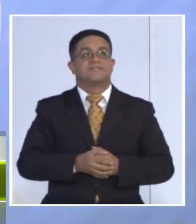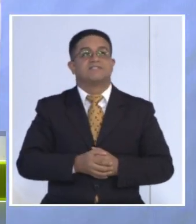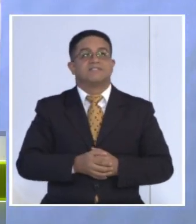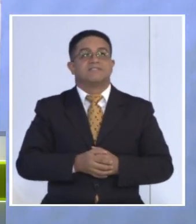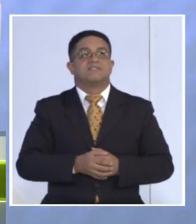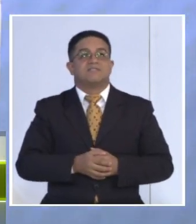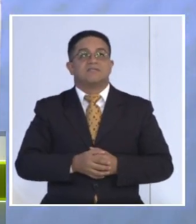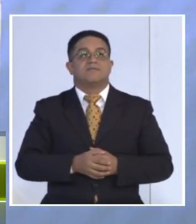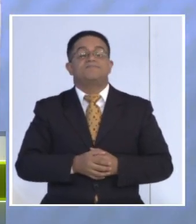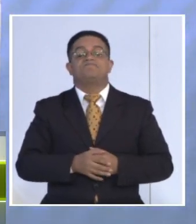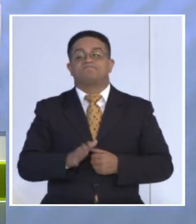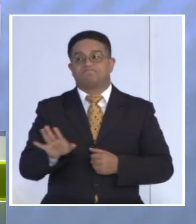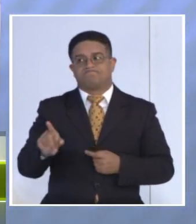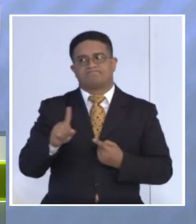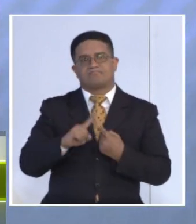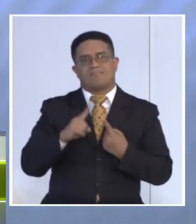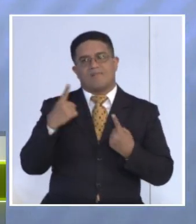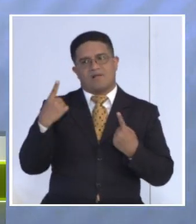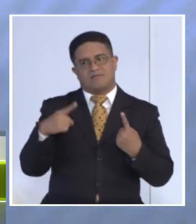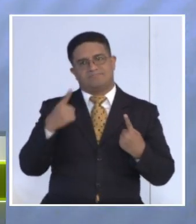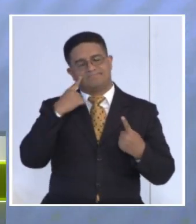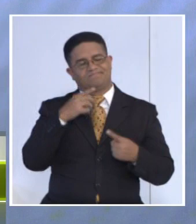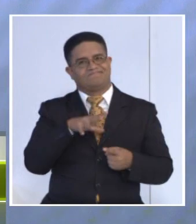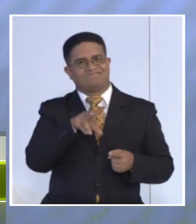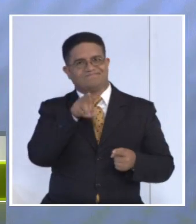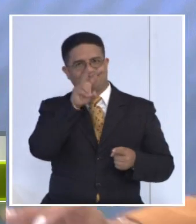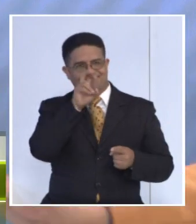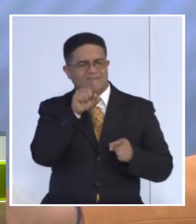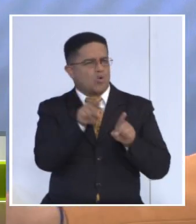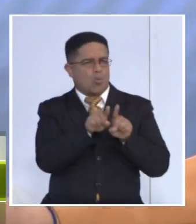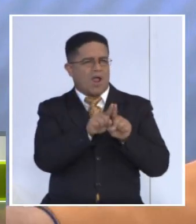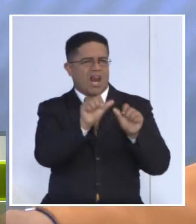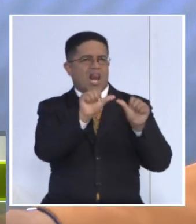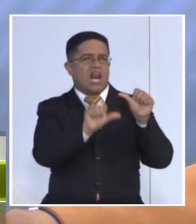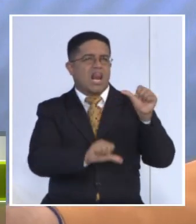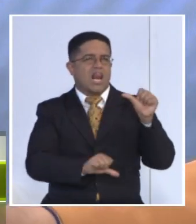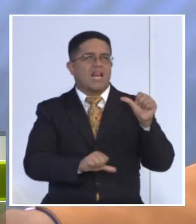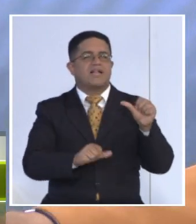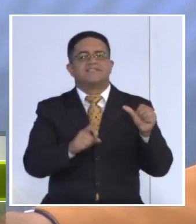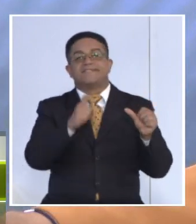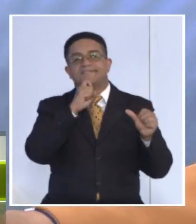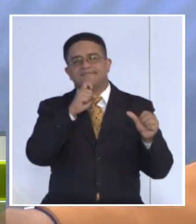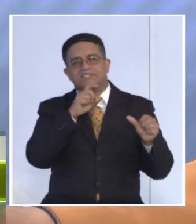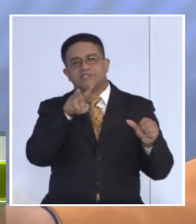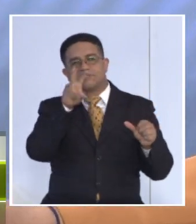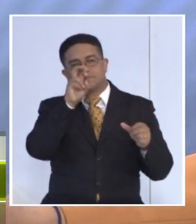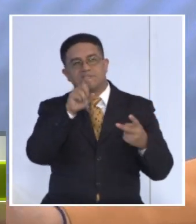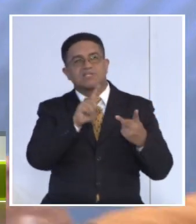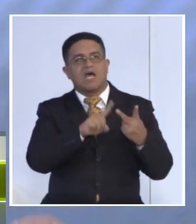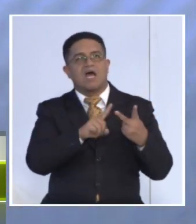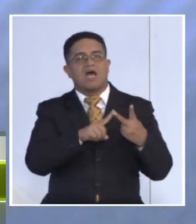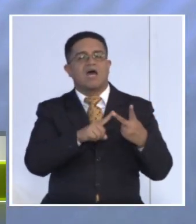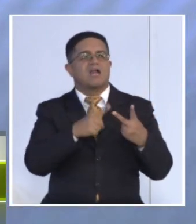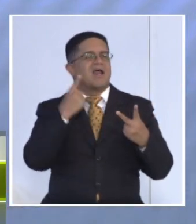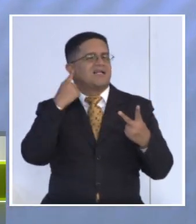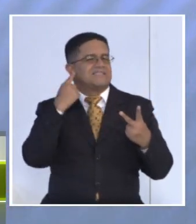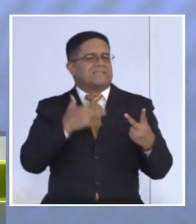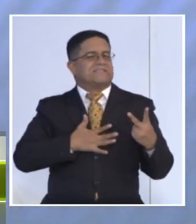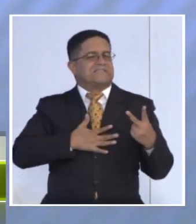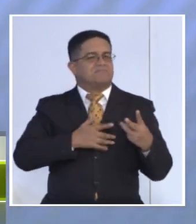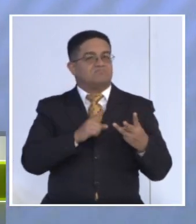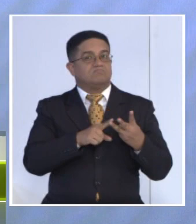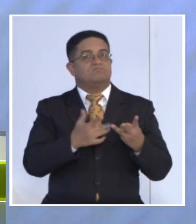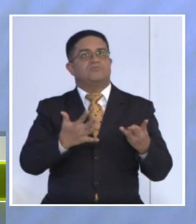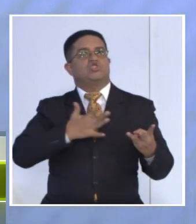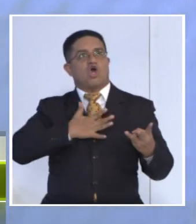bueno, tenemos síntomas respiratorios clásicos como los que acabamos de describir, tos, dificultad respiratoria, pitos, sibilancias, neumonías a repetición, se